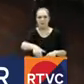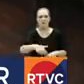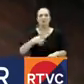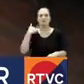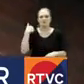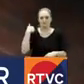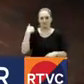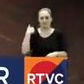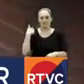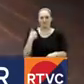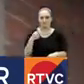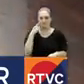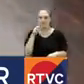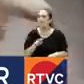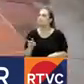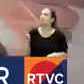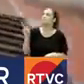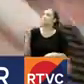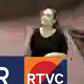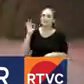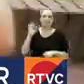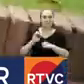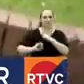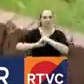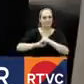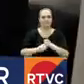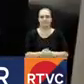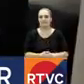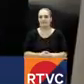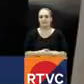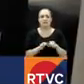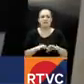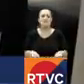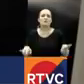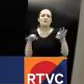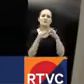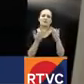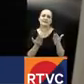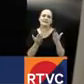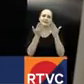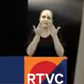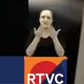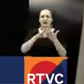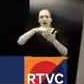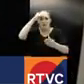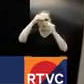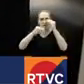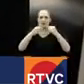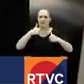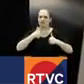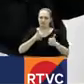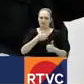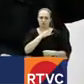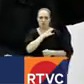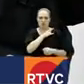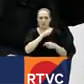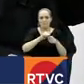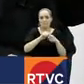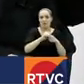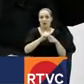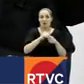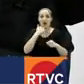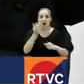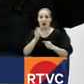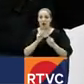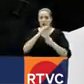sí entendí que hay una bajada, ¿no? Para Lady es importante poder tener la posibilidad de aprender y tener sus prácticas en el hospital sin ninguna